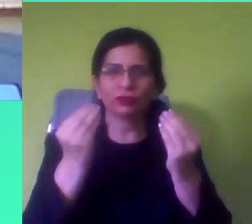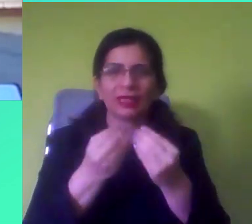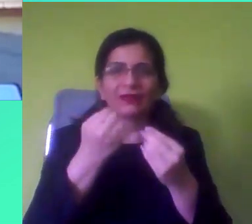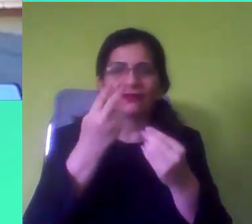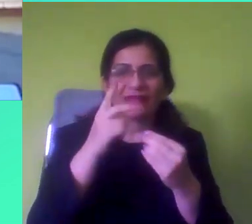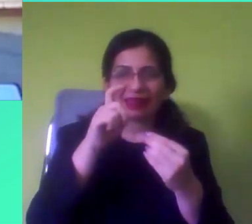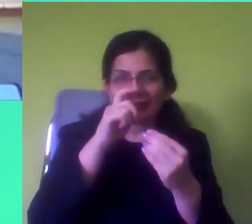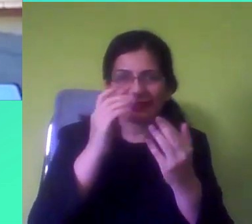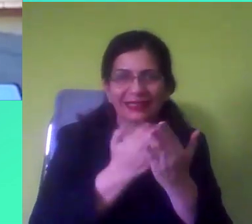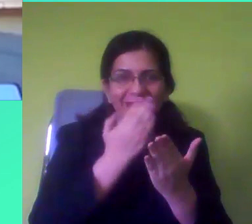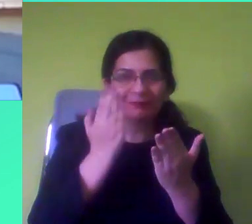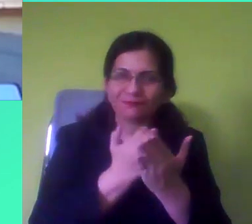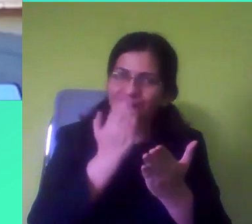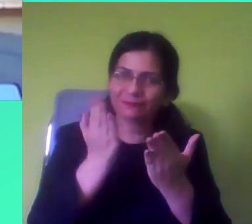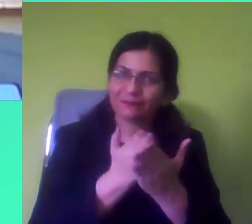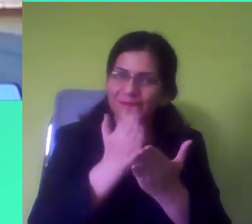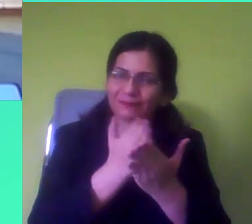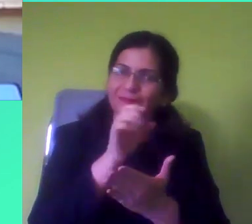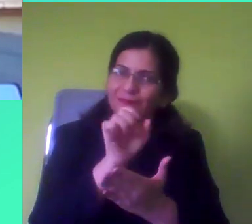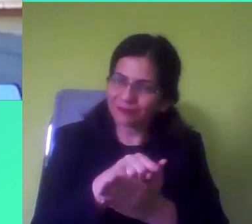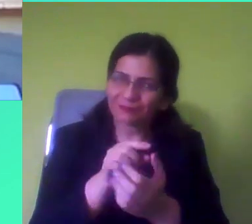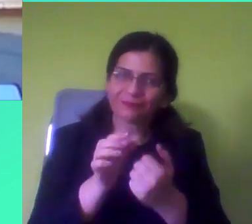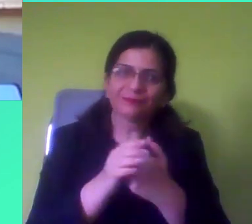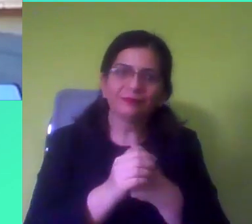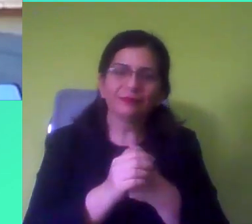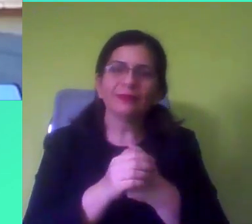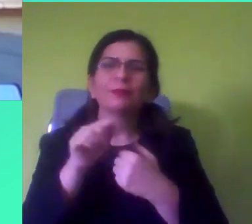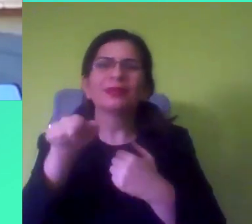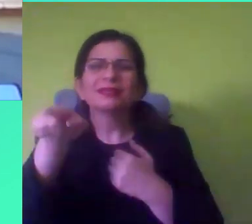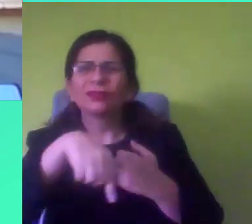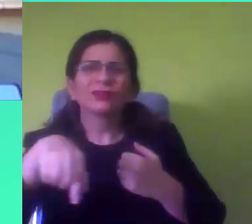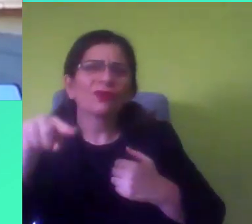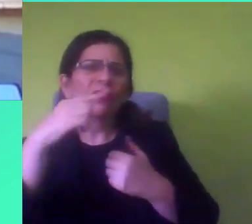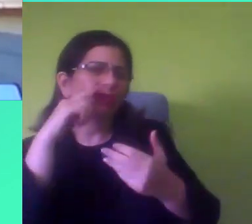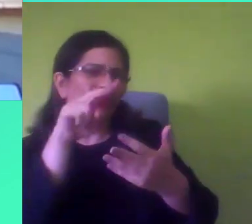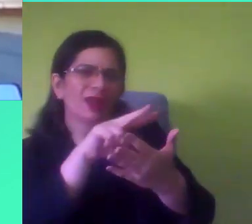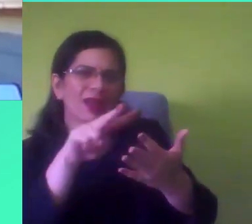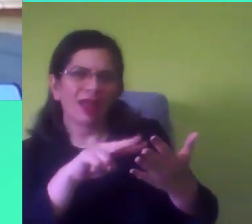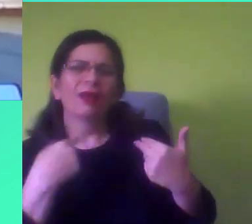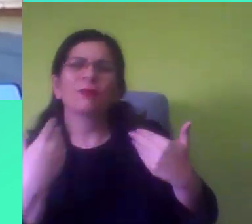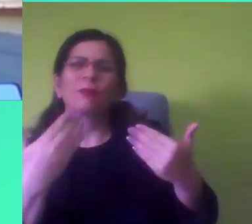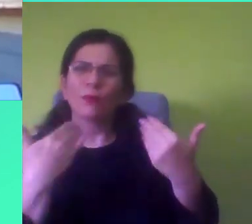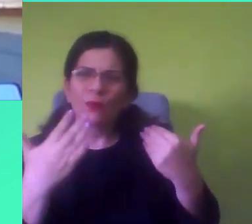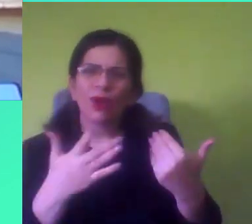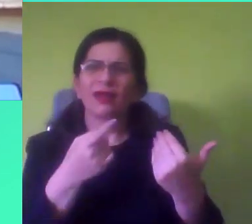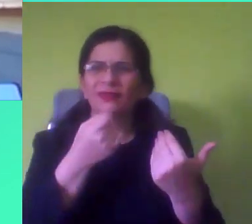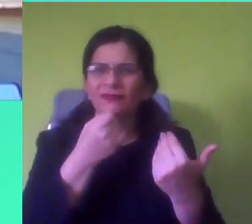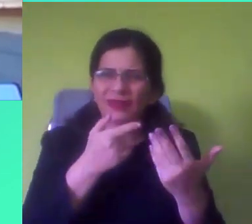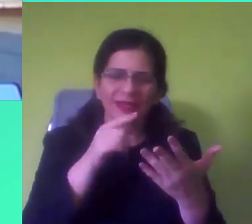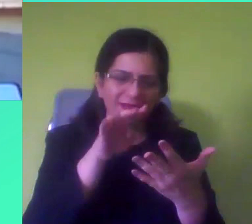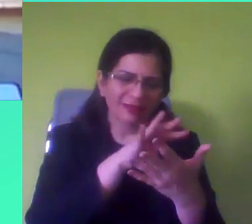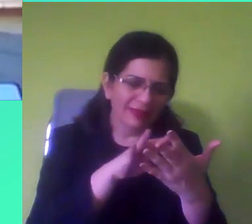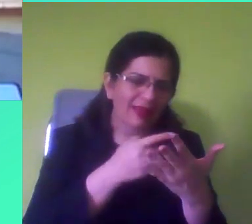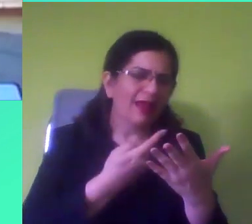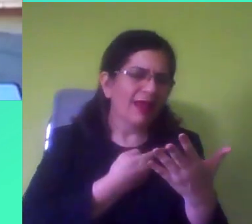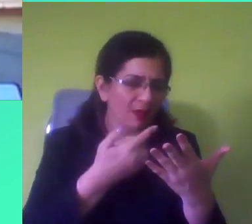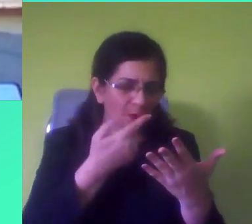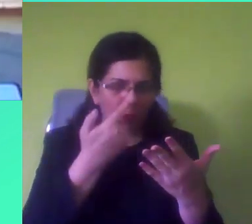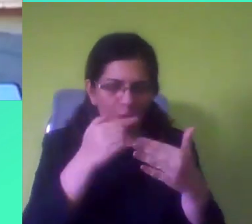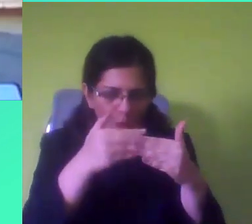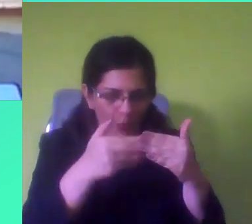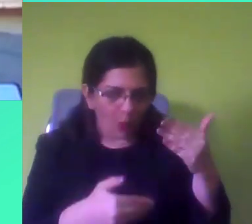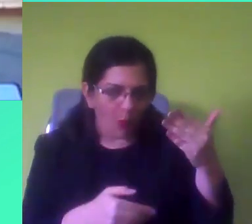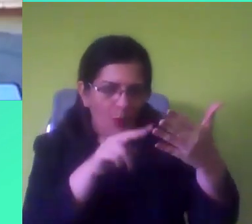páginas. Entonces, es un documento que está pensado para que sea fácil de leer y de entender dónde está la información de los glaciares,